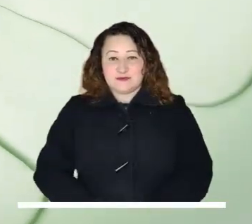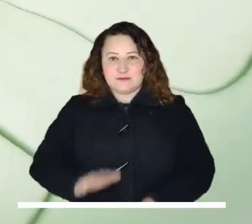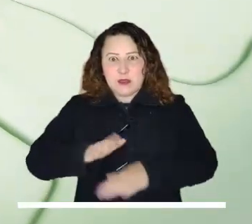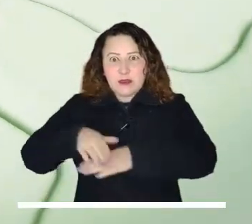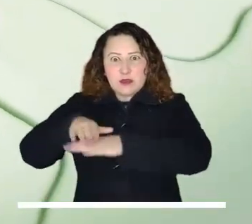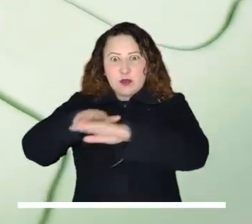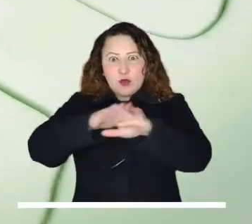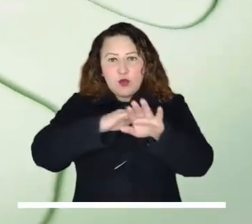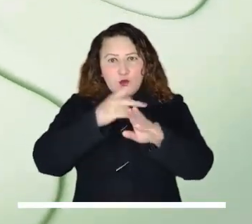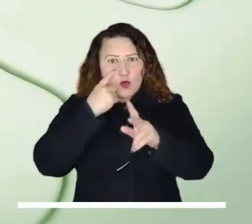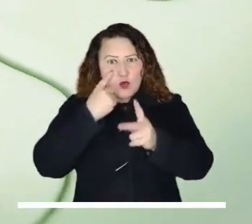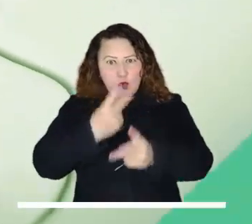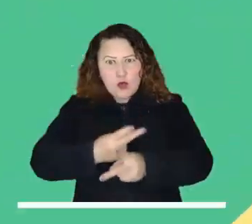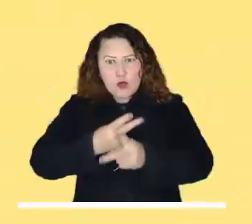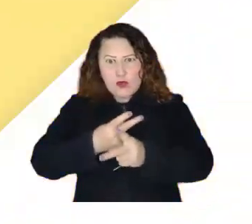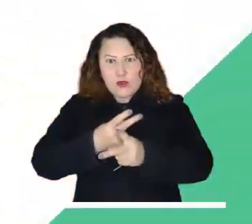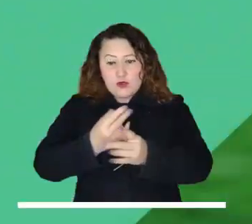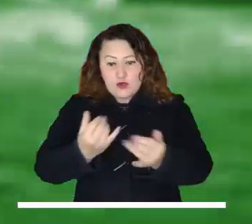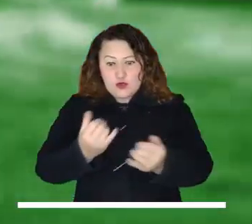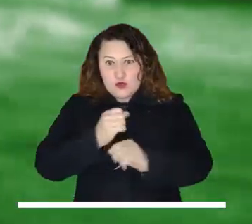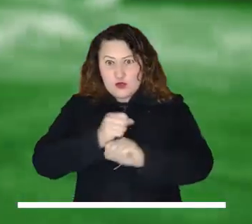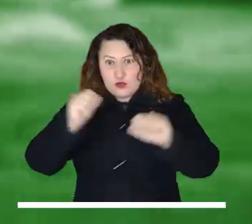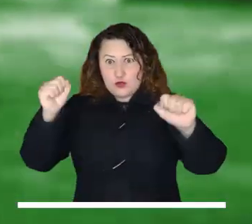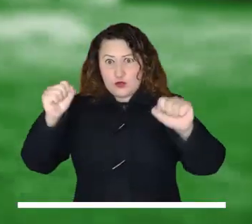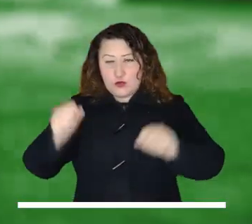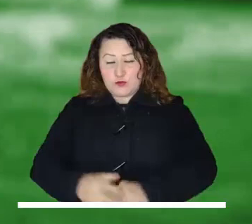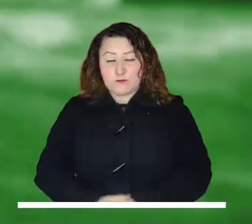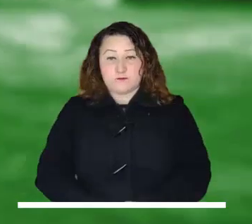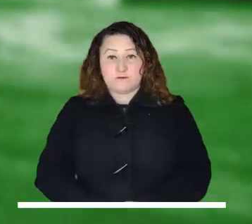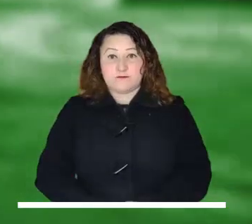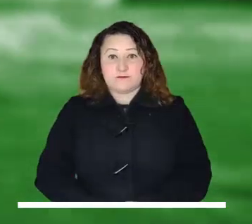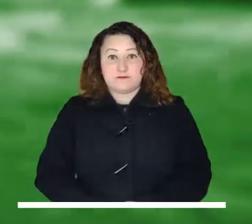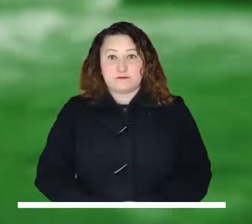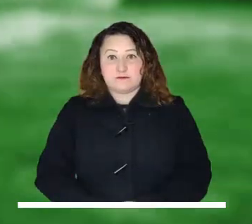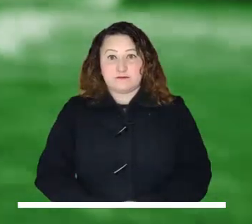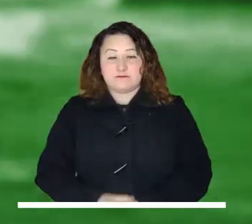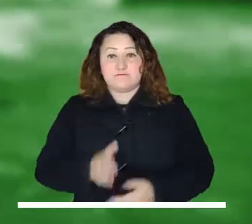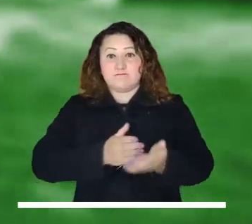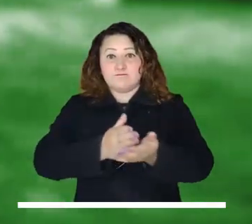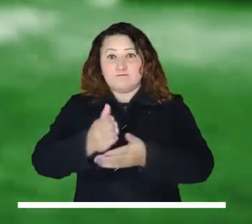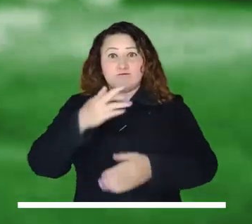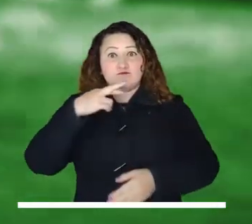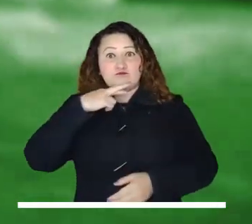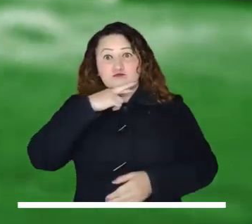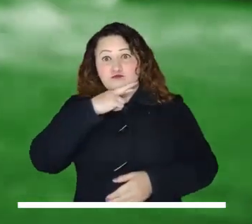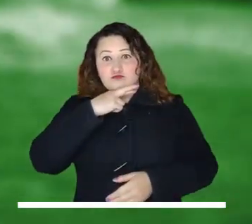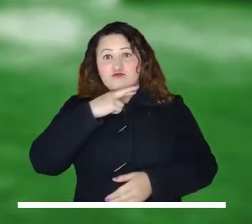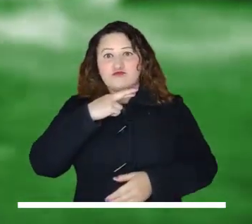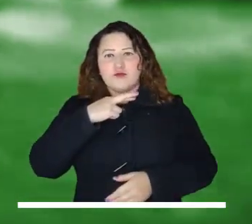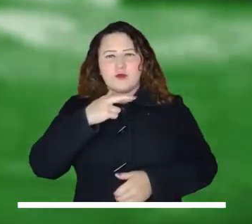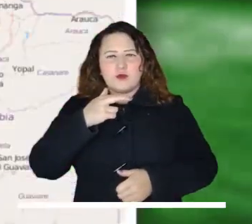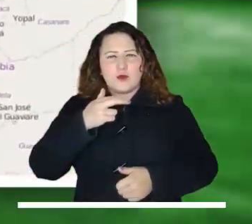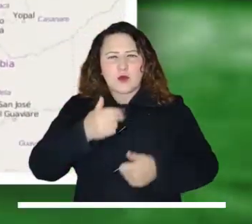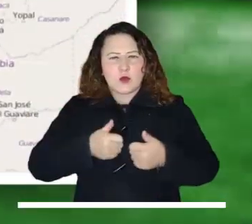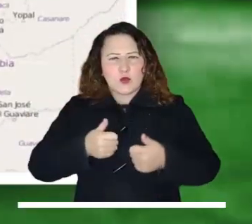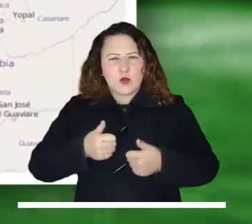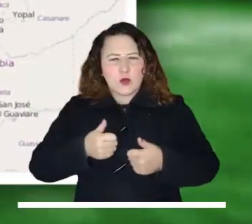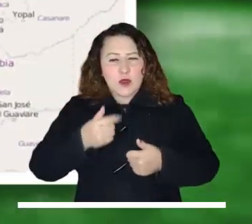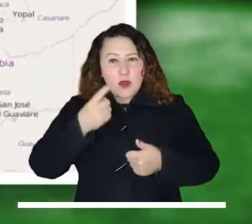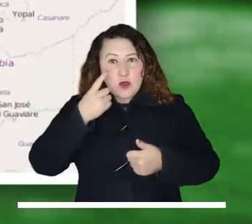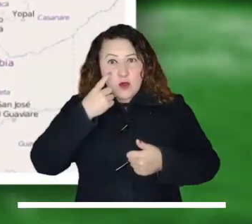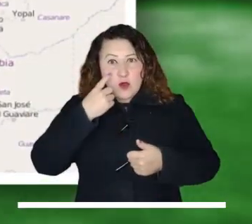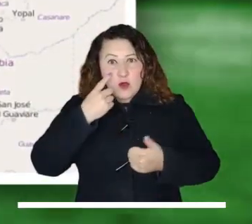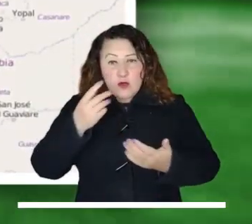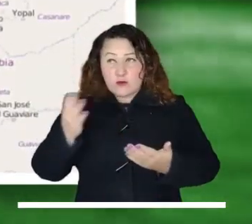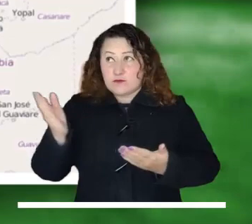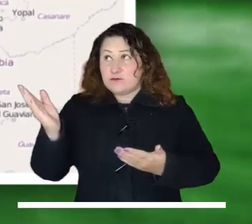en la ciudad. Principales alertas que aplican para la mañana de hoy en el territorio nacional. Se mantiene